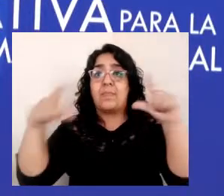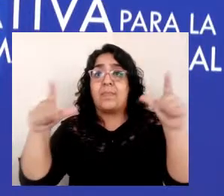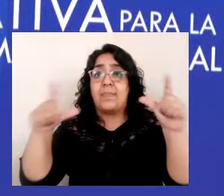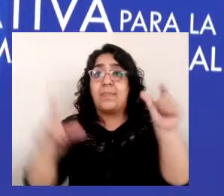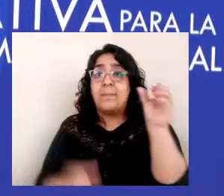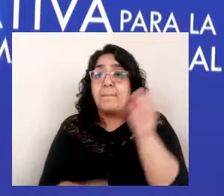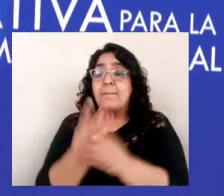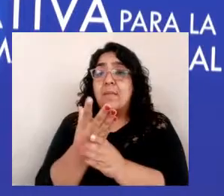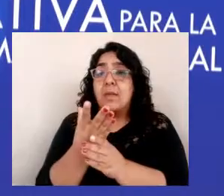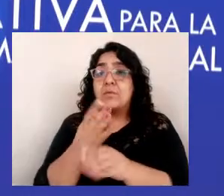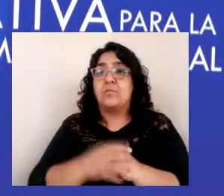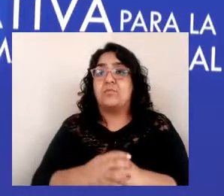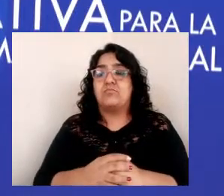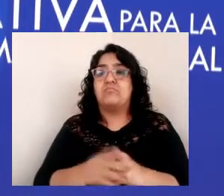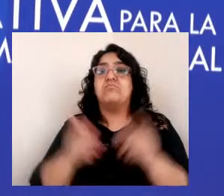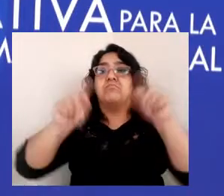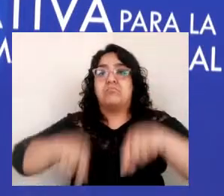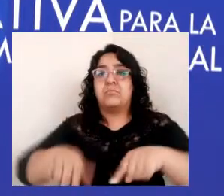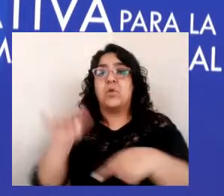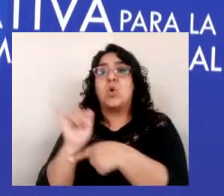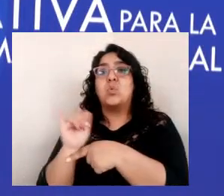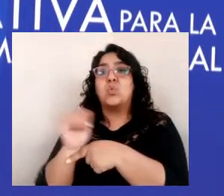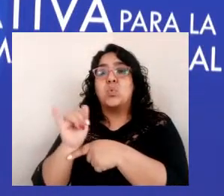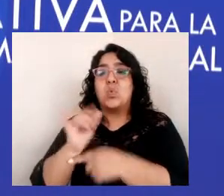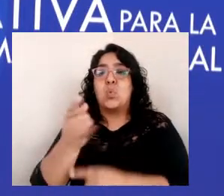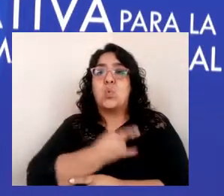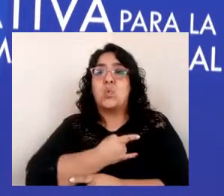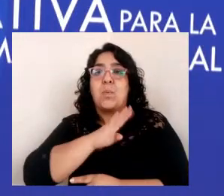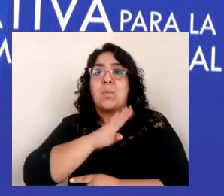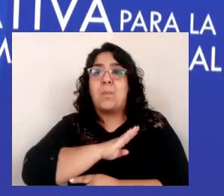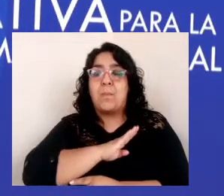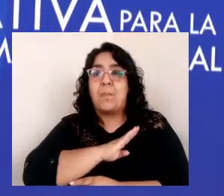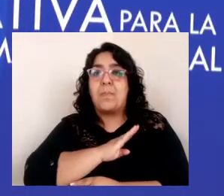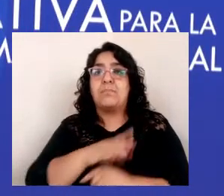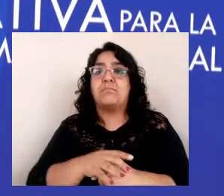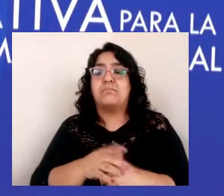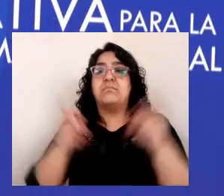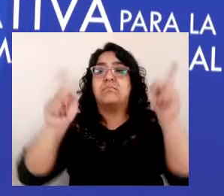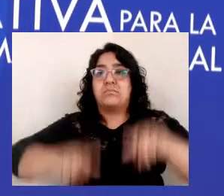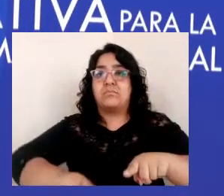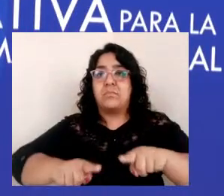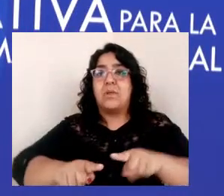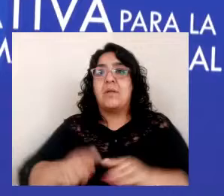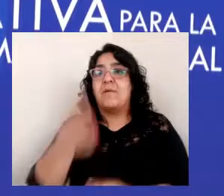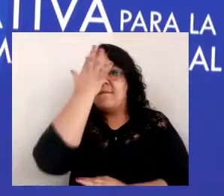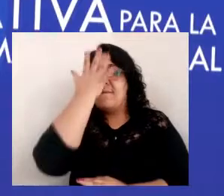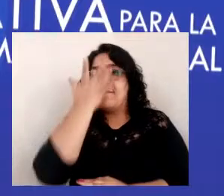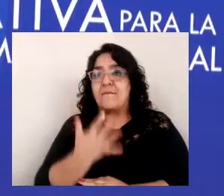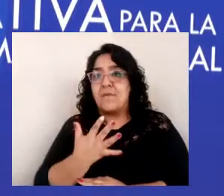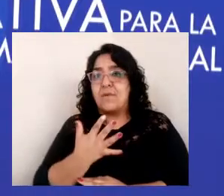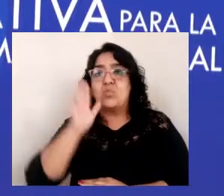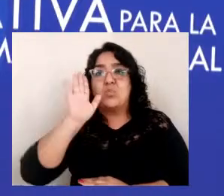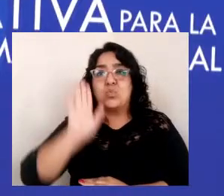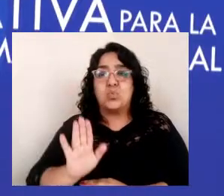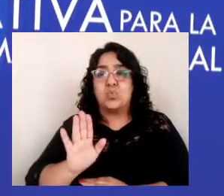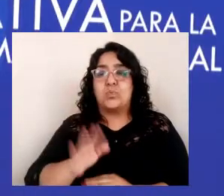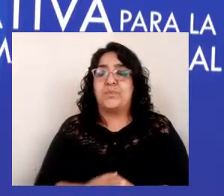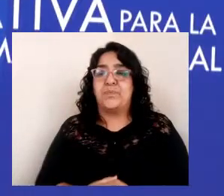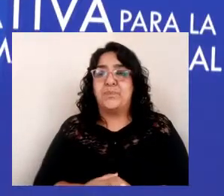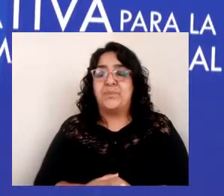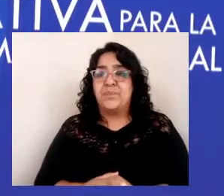Universidad Mariana en YouTube y de la fanpage institucional en la red social Facebook. A